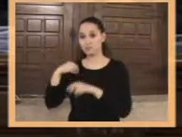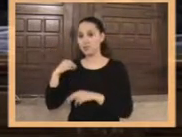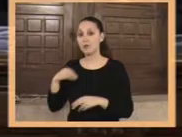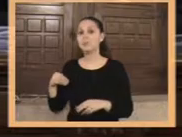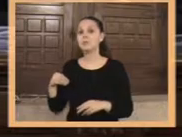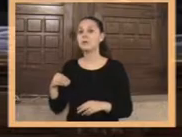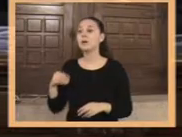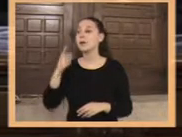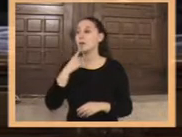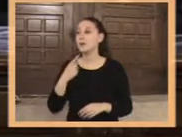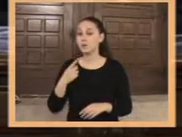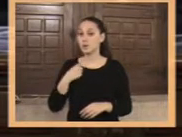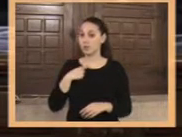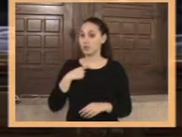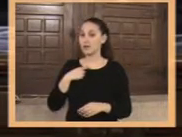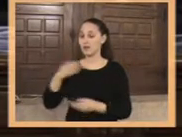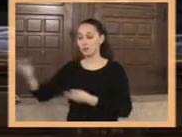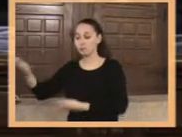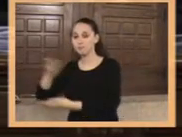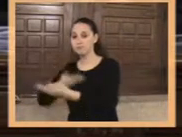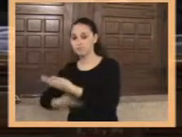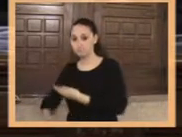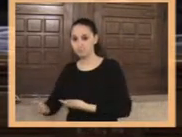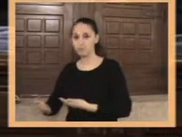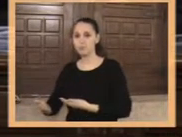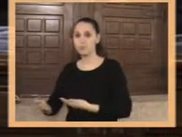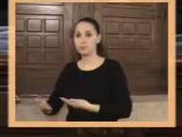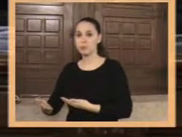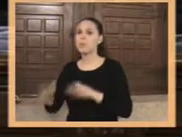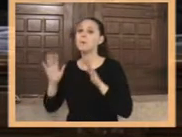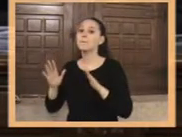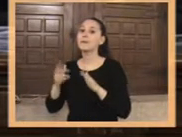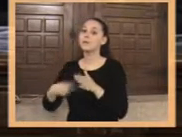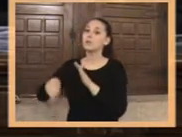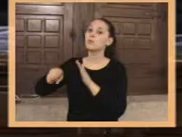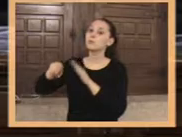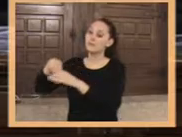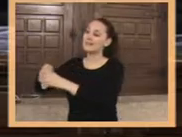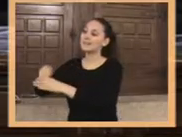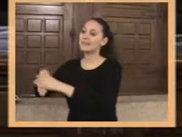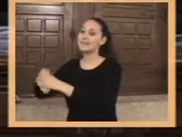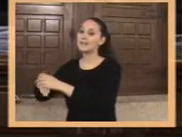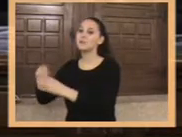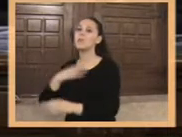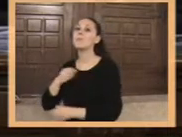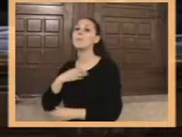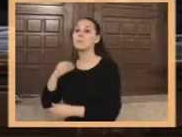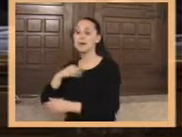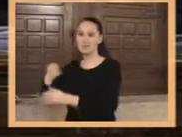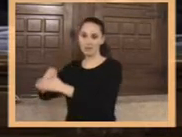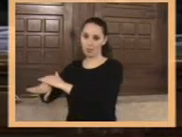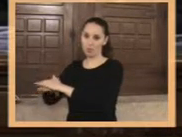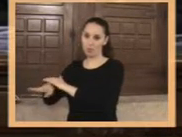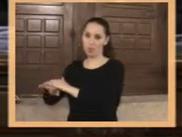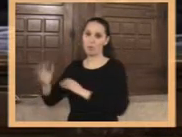para dárnoslo a nosotros directamente tenía que estar adscrito también a un servicio municipal. Entonces, hemos hecho lo mismo que con la Casa del Deán,